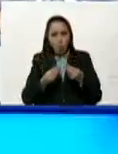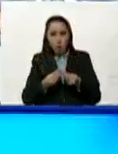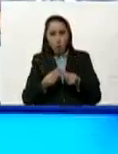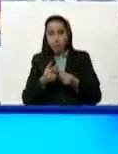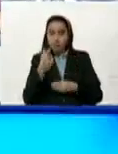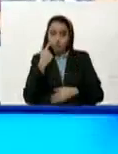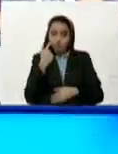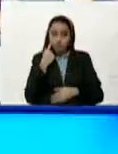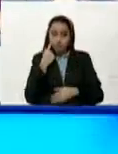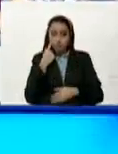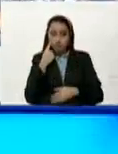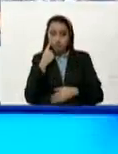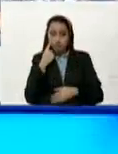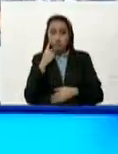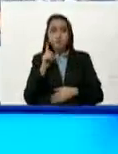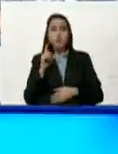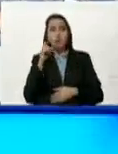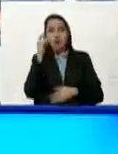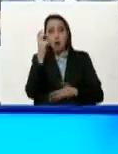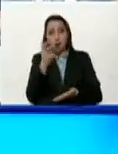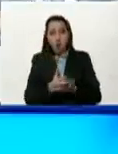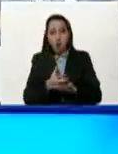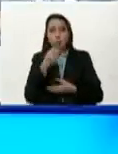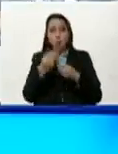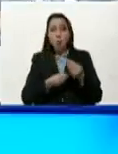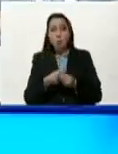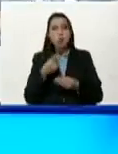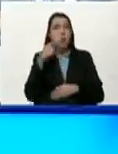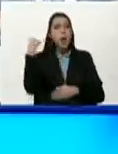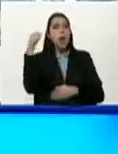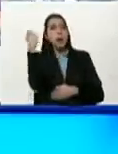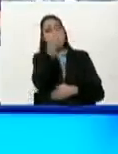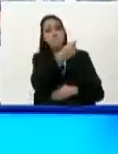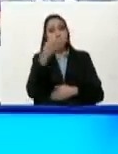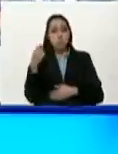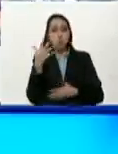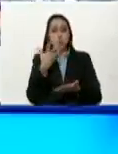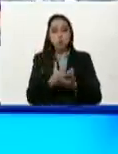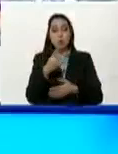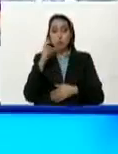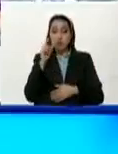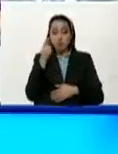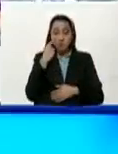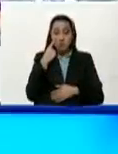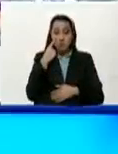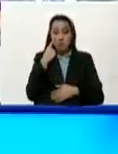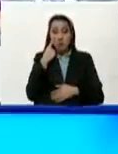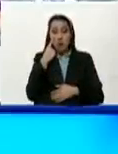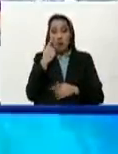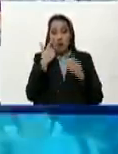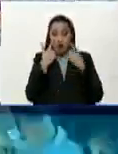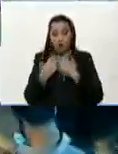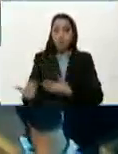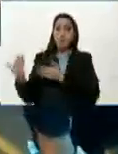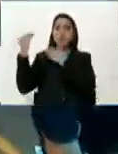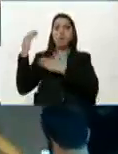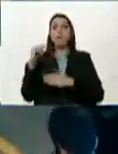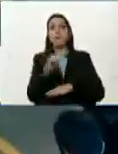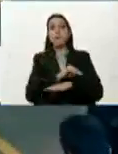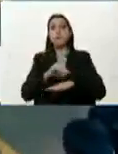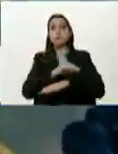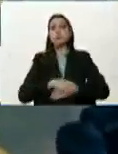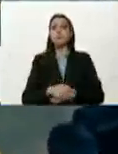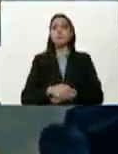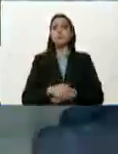pierdan un suceso en el apure pendientes adelante ministro bueno quisiera